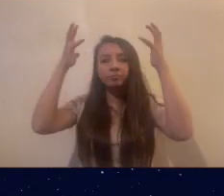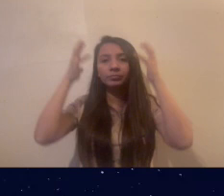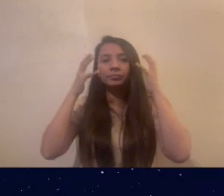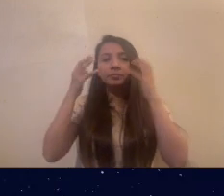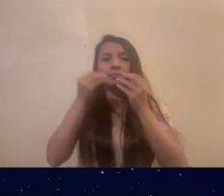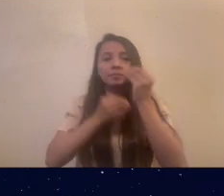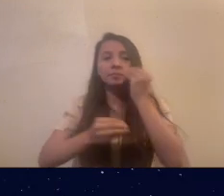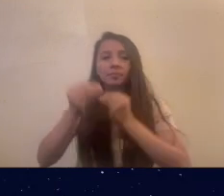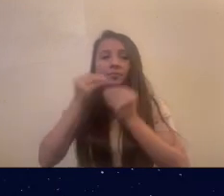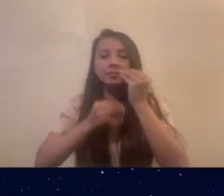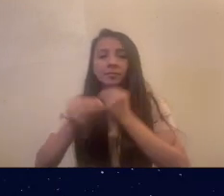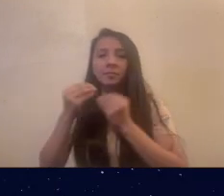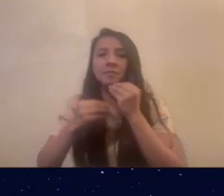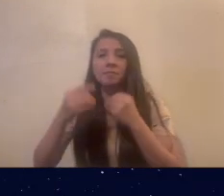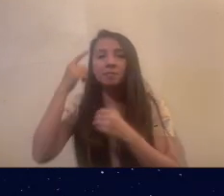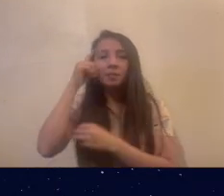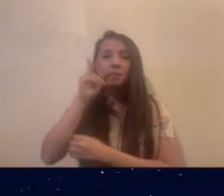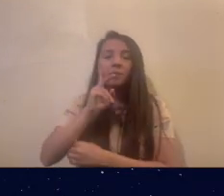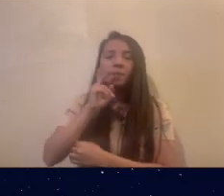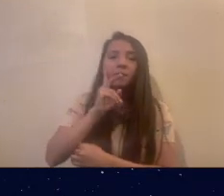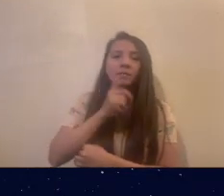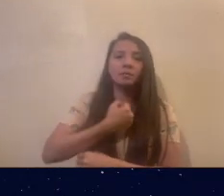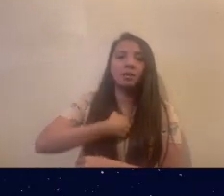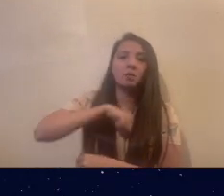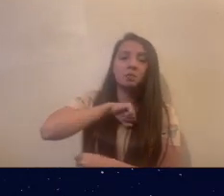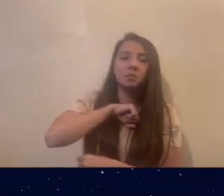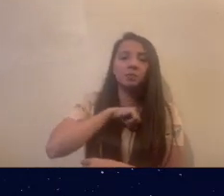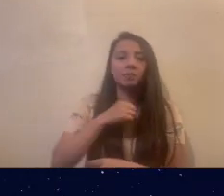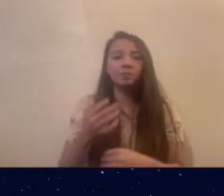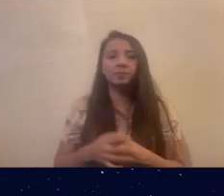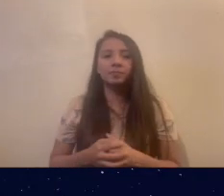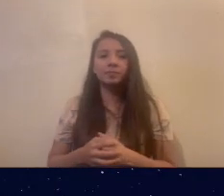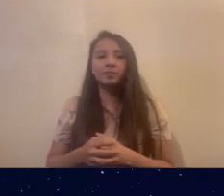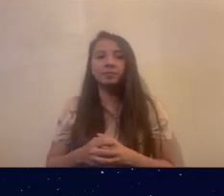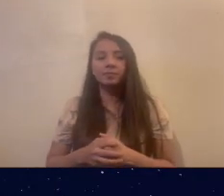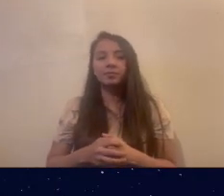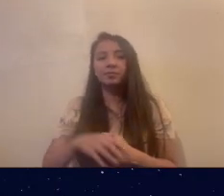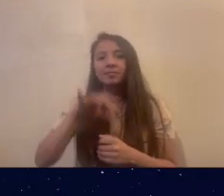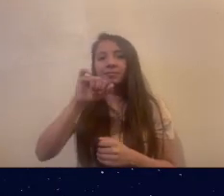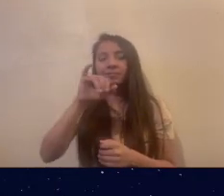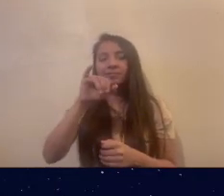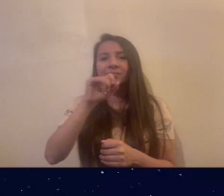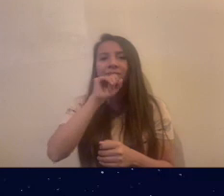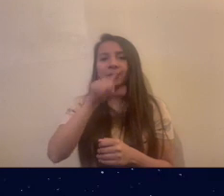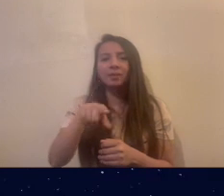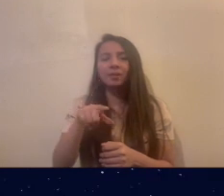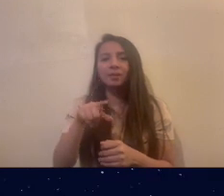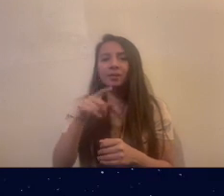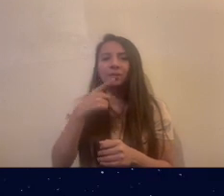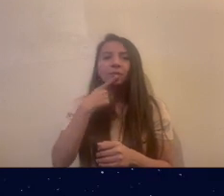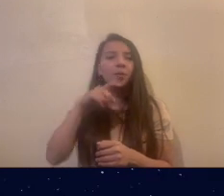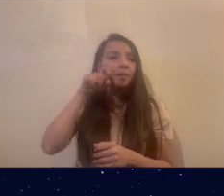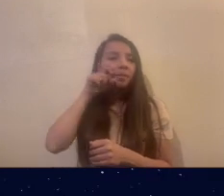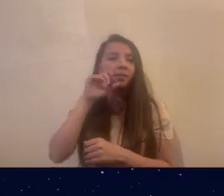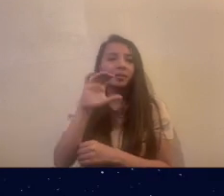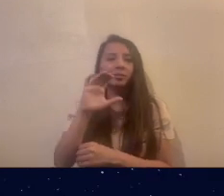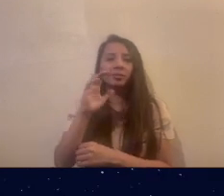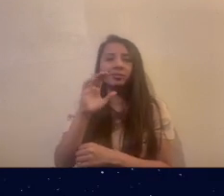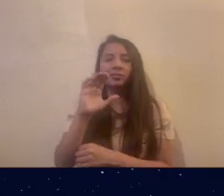los materiales que están generando para probar los valores nutricionales, ¿no? Sí, y están cultivando tomatitos